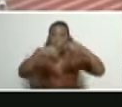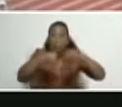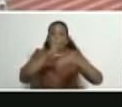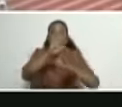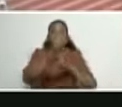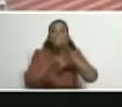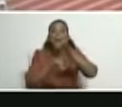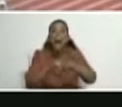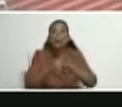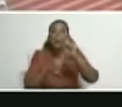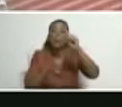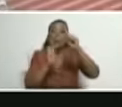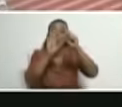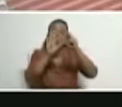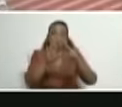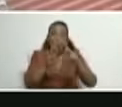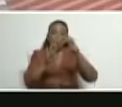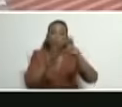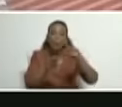pasos